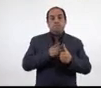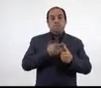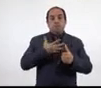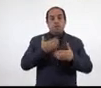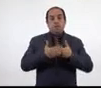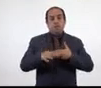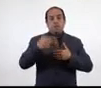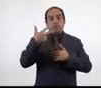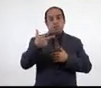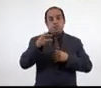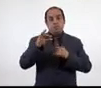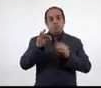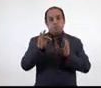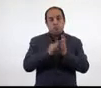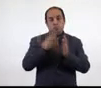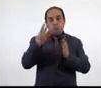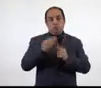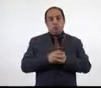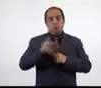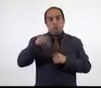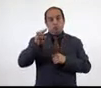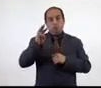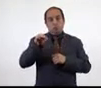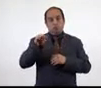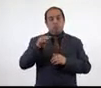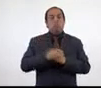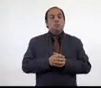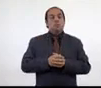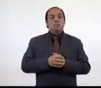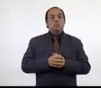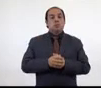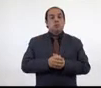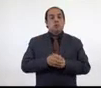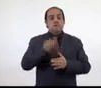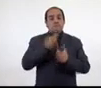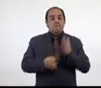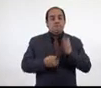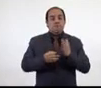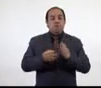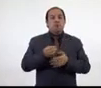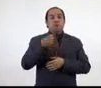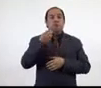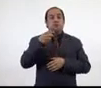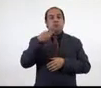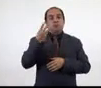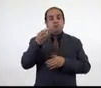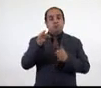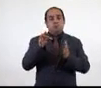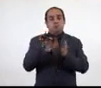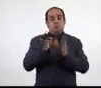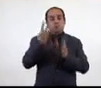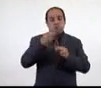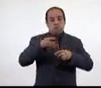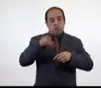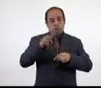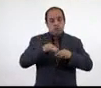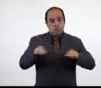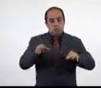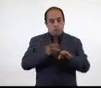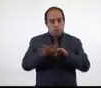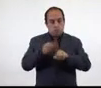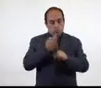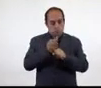de 8.4 kilómetros, nos faltan 3.4 y están trabajando en estos momentos. Adelante. El